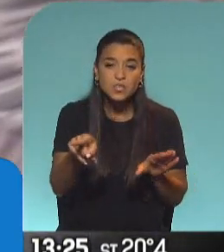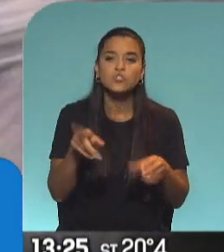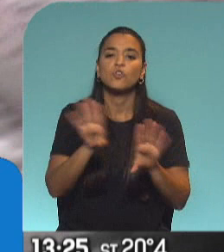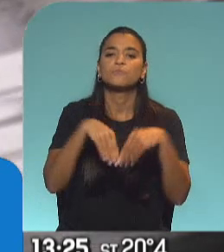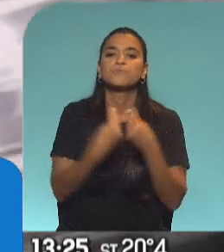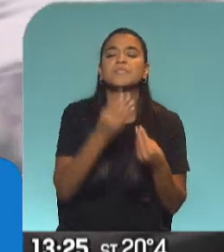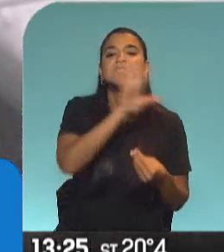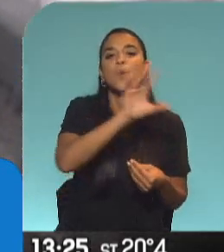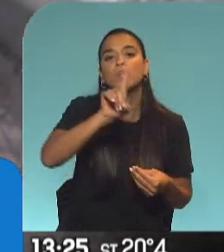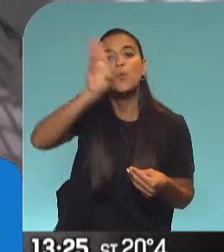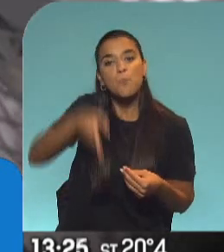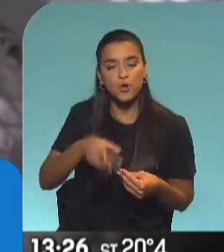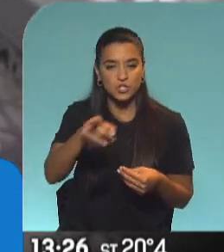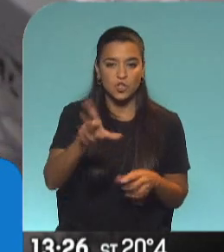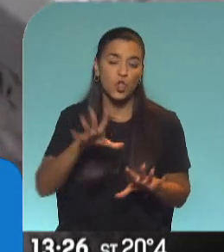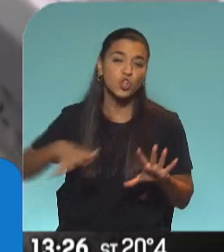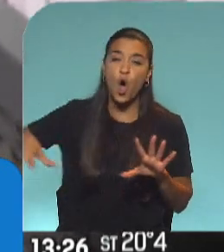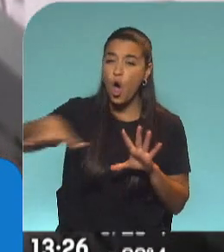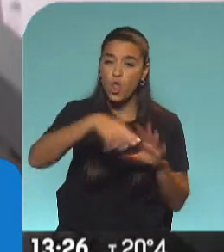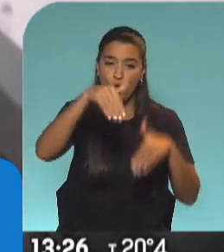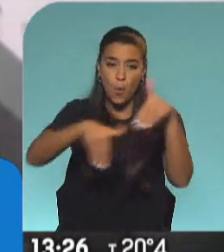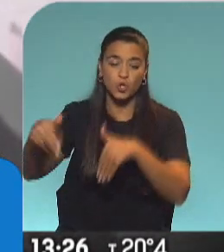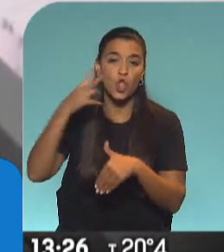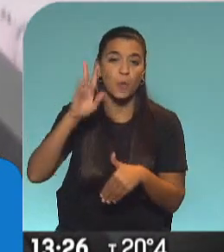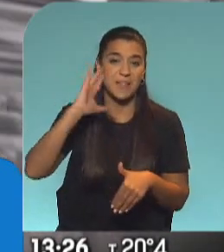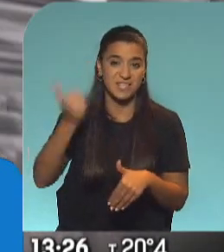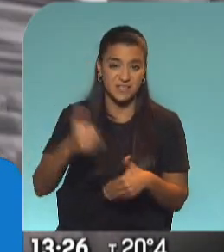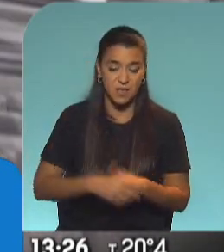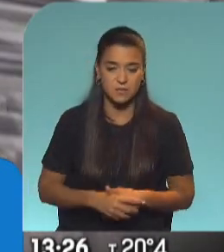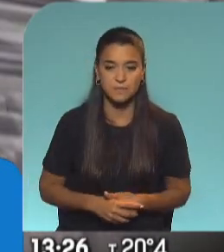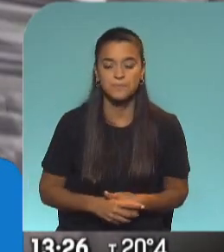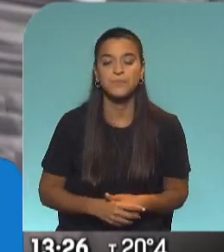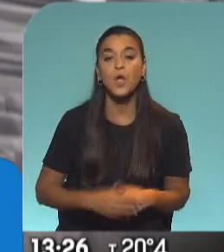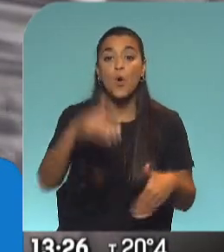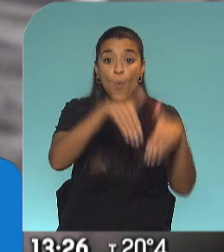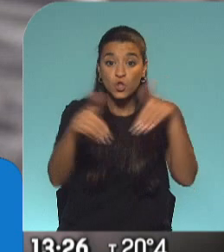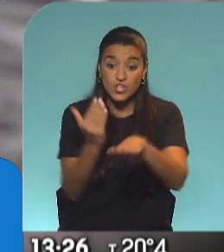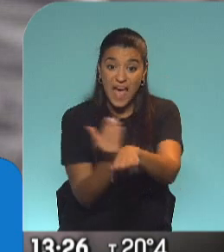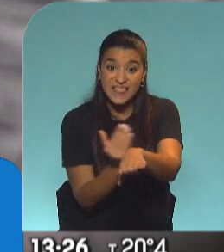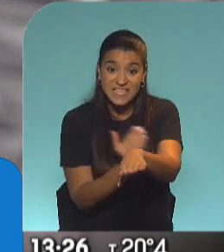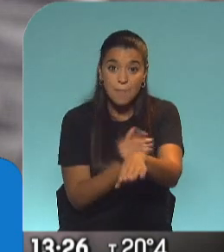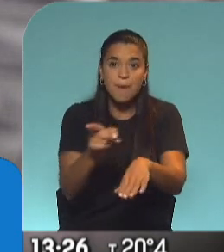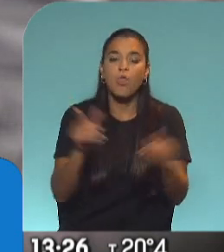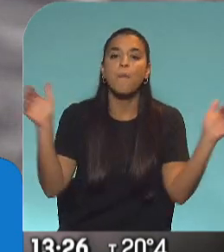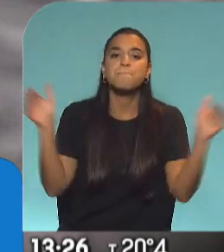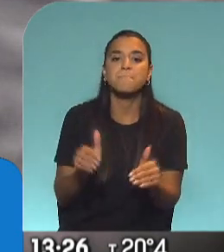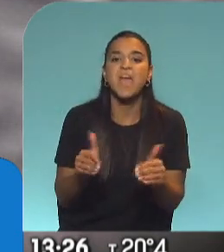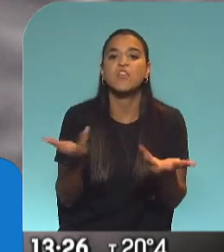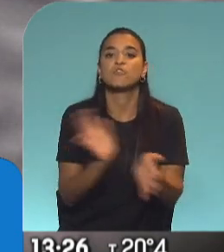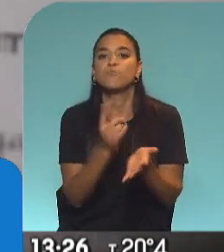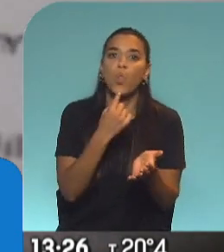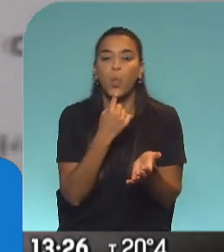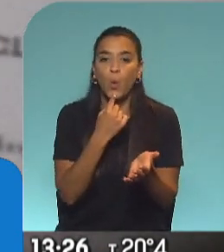del 51% de todos los votos de 2016. Los votos anticipados reducen el margen de